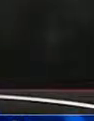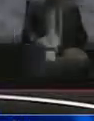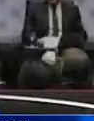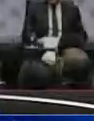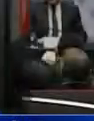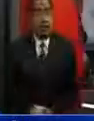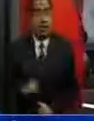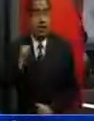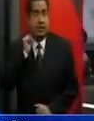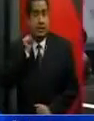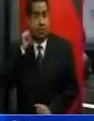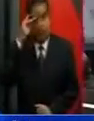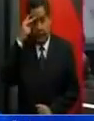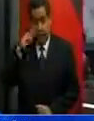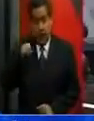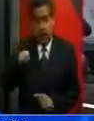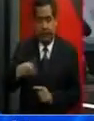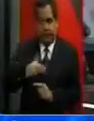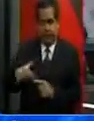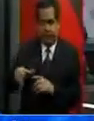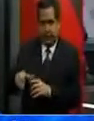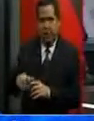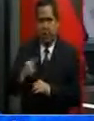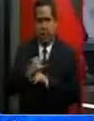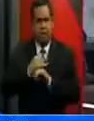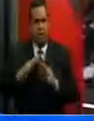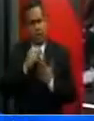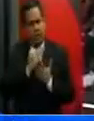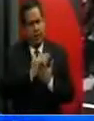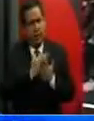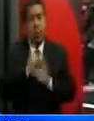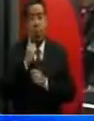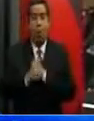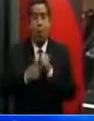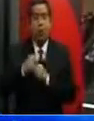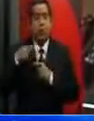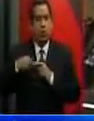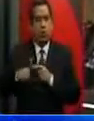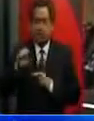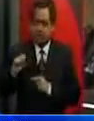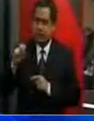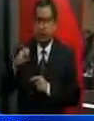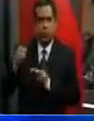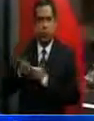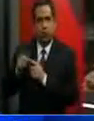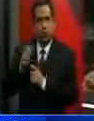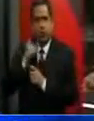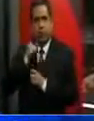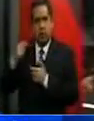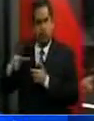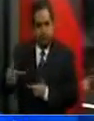El presidente del Senado de la República presentó el informe de actividades correspondiente al primer año de ejercicio de la 62ª legislatura,